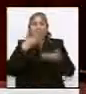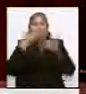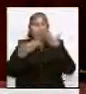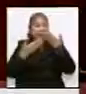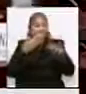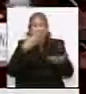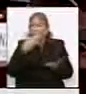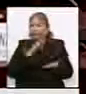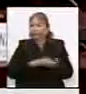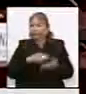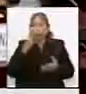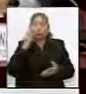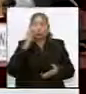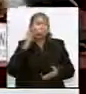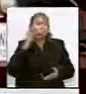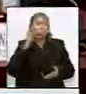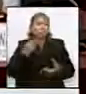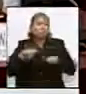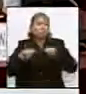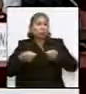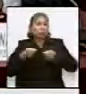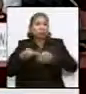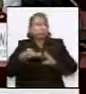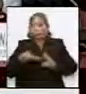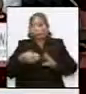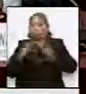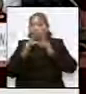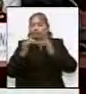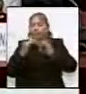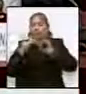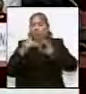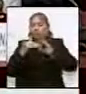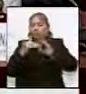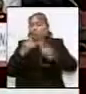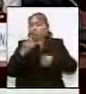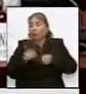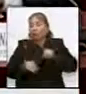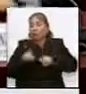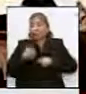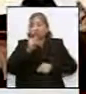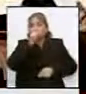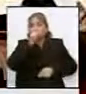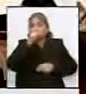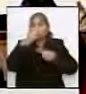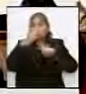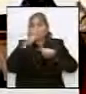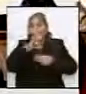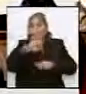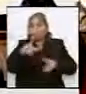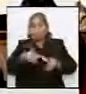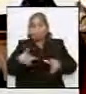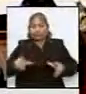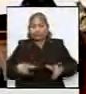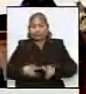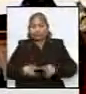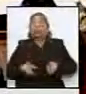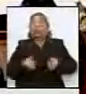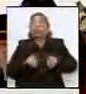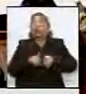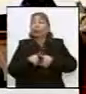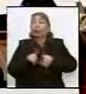mala experiencia de lidiar con las guerras sucias a través de redes sociales y de algunos medios de comunicación de su zona. También